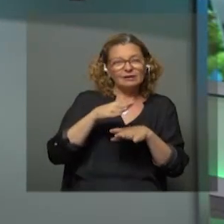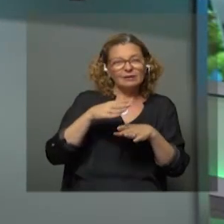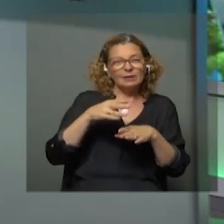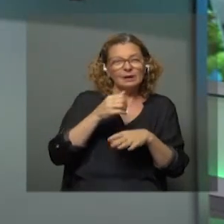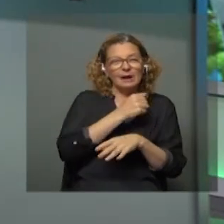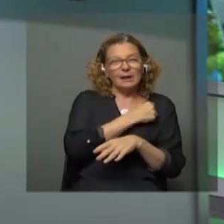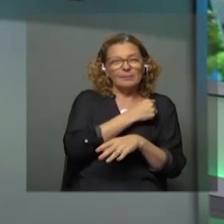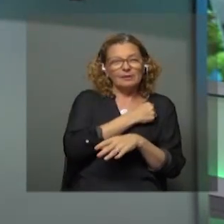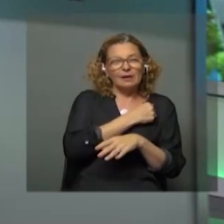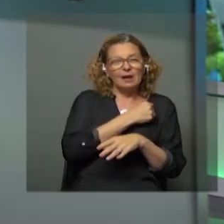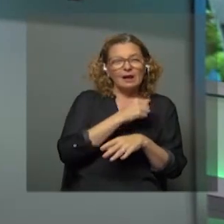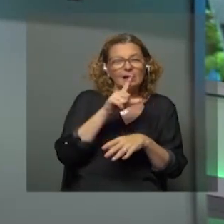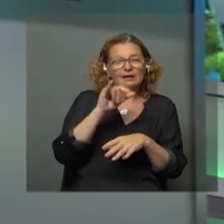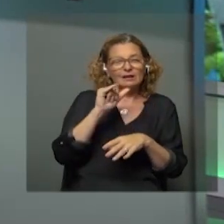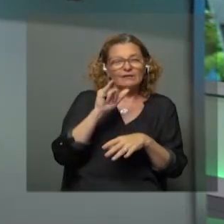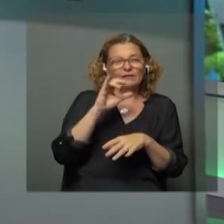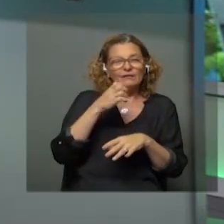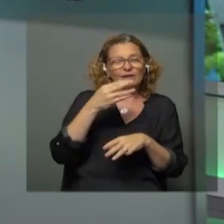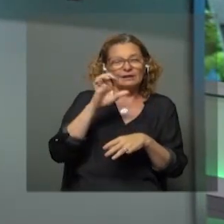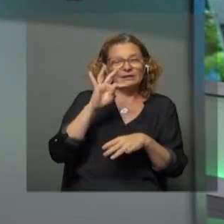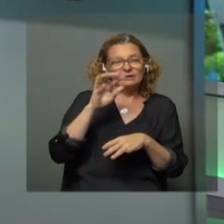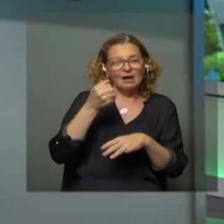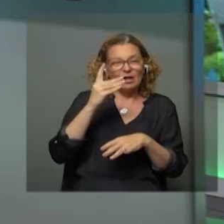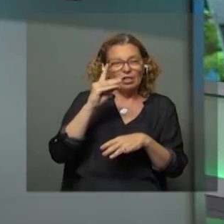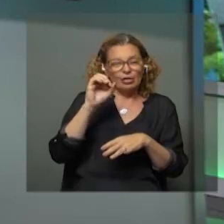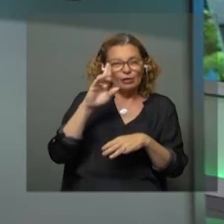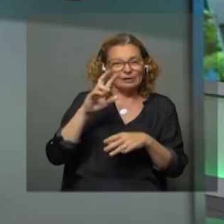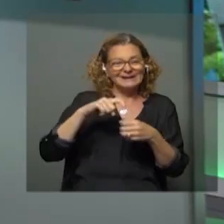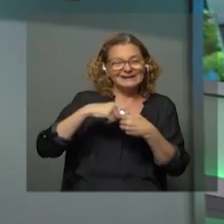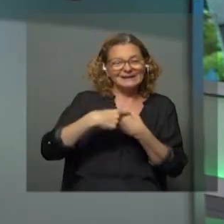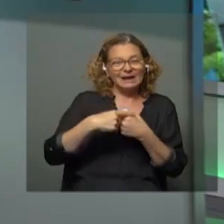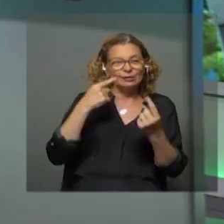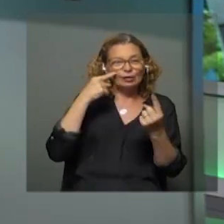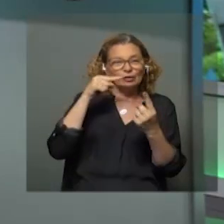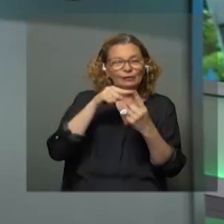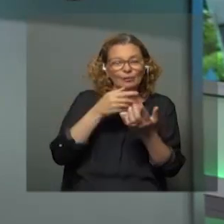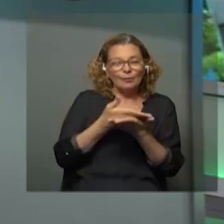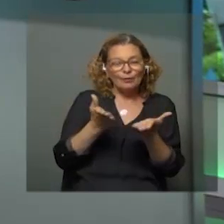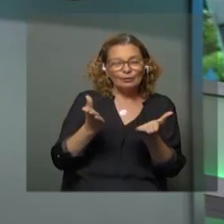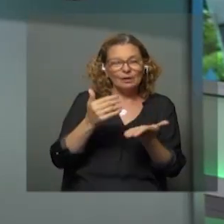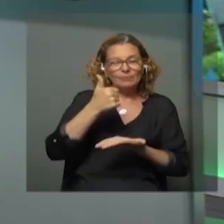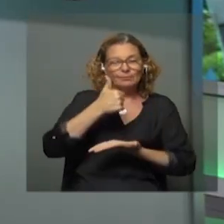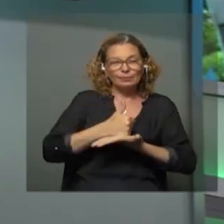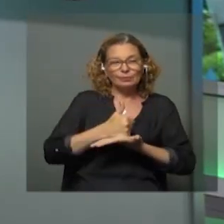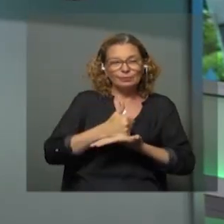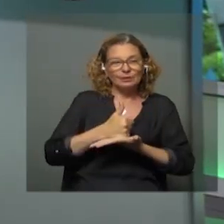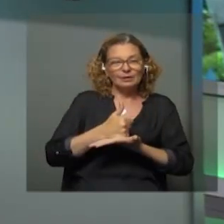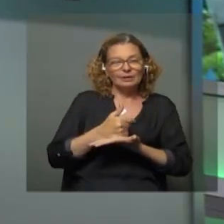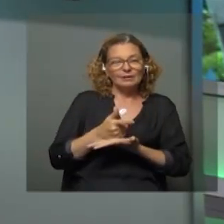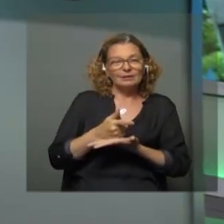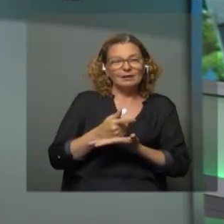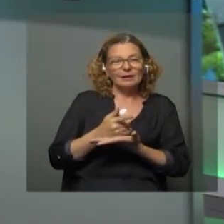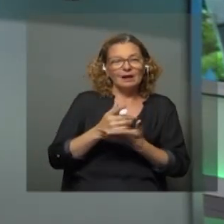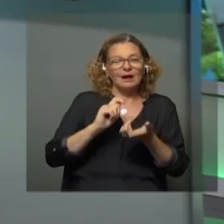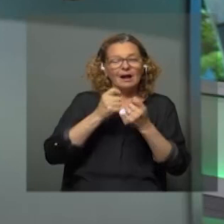Mercedes esto dentro de una serie de actividades que vienen llevando el sindicato con el objetivo de mostrar su postura a propósito de la reforma